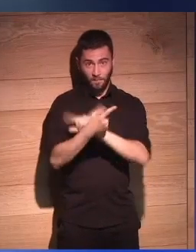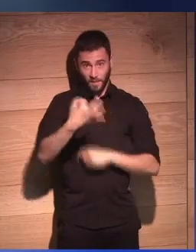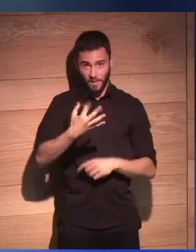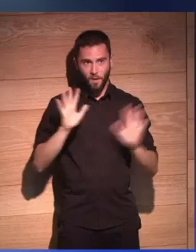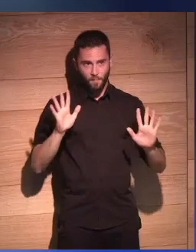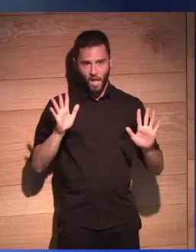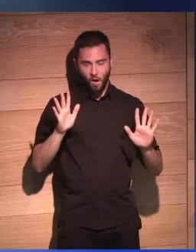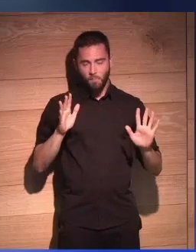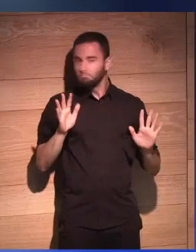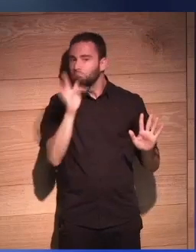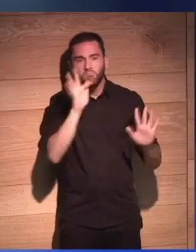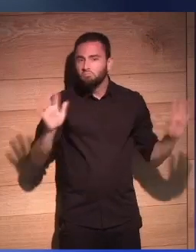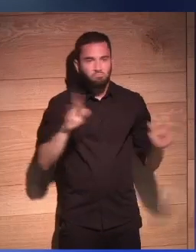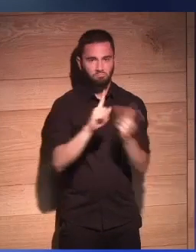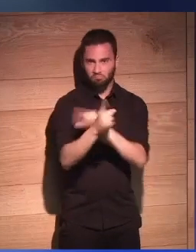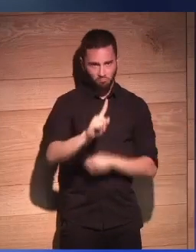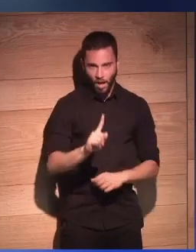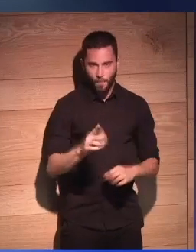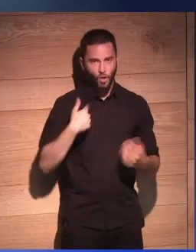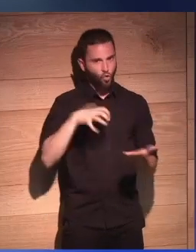pero no ha cambiado y